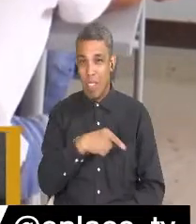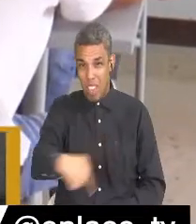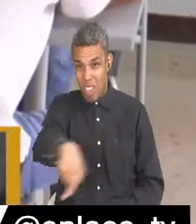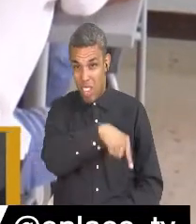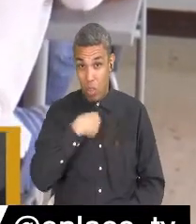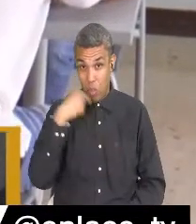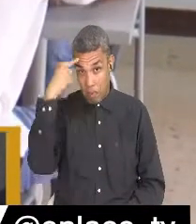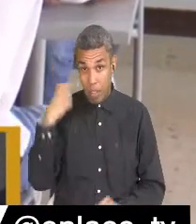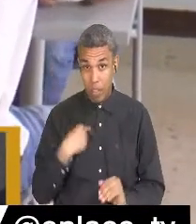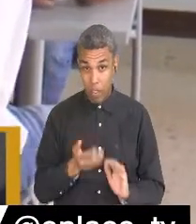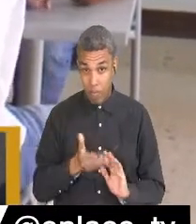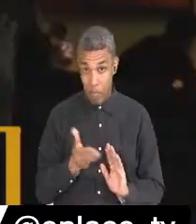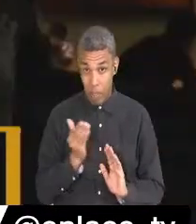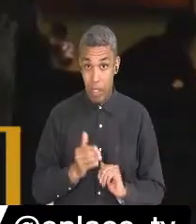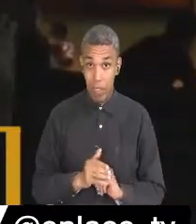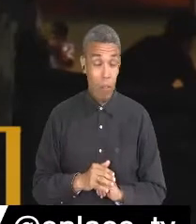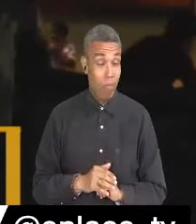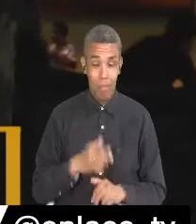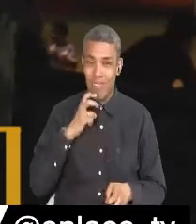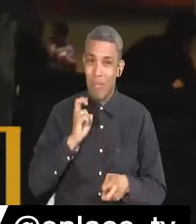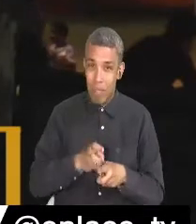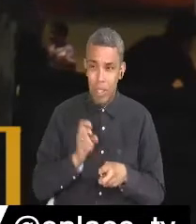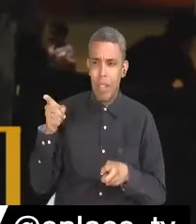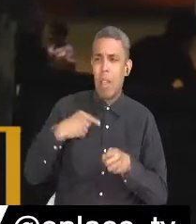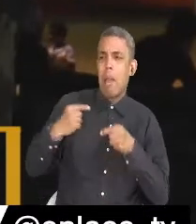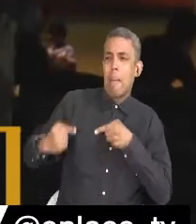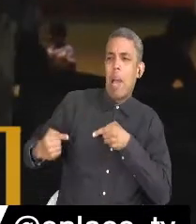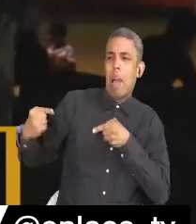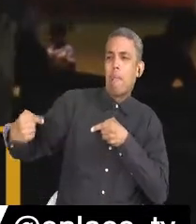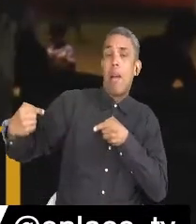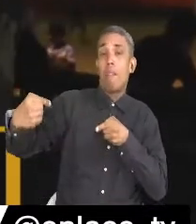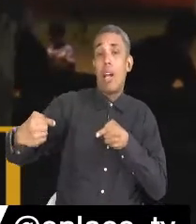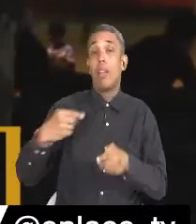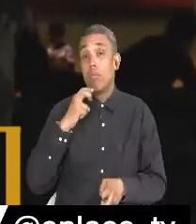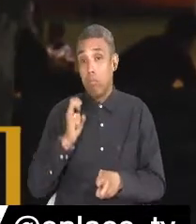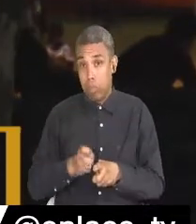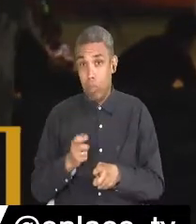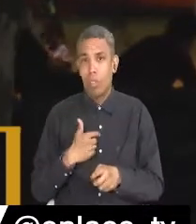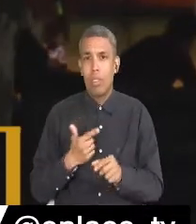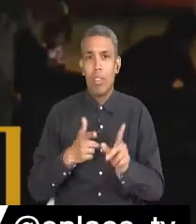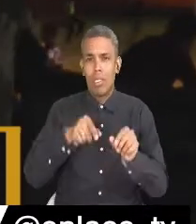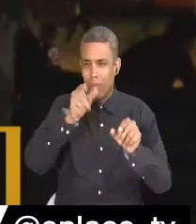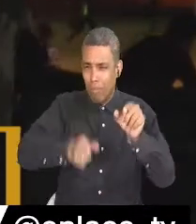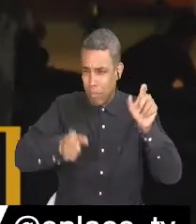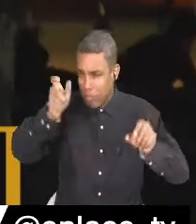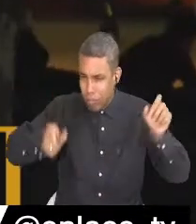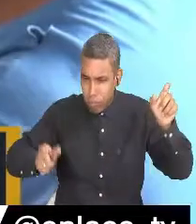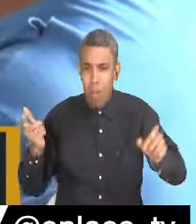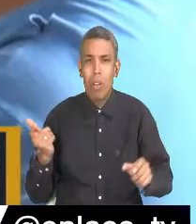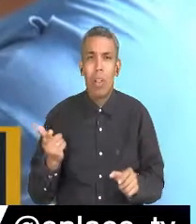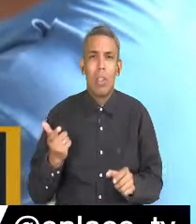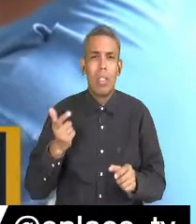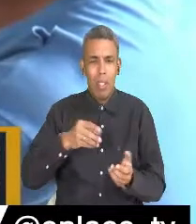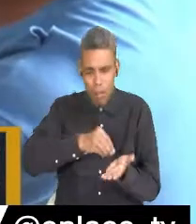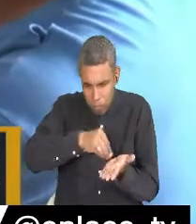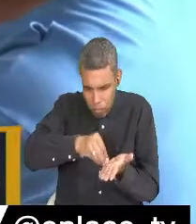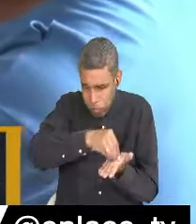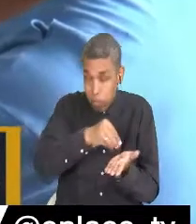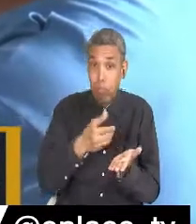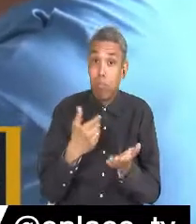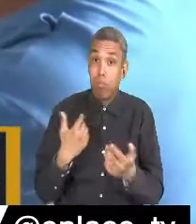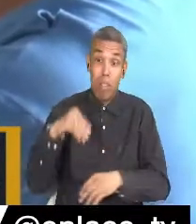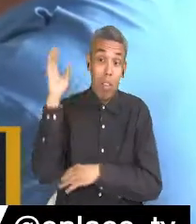los más grandes. Están jugando, van a jugar los mejores jugadores de Colombia y algunos jugadores de fuera de Colombia, o sea, de Cuba, jugadores